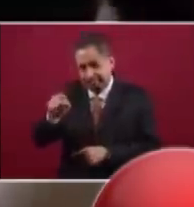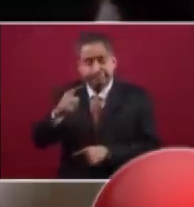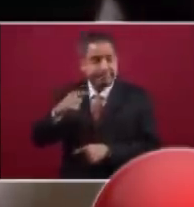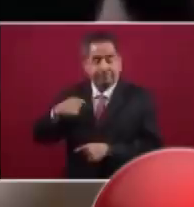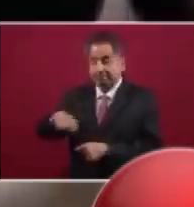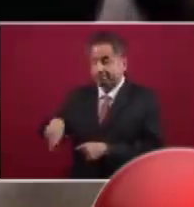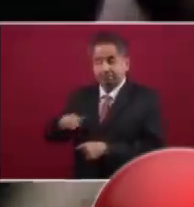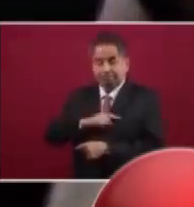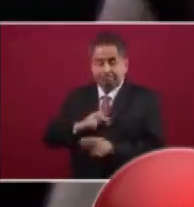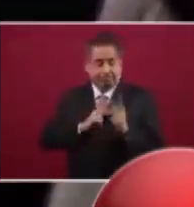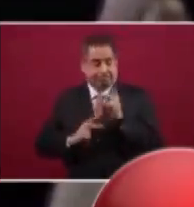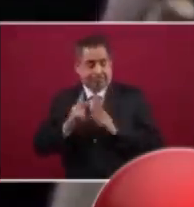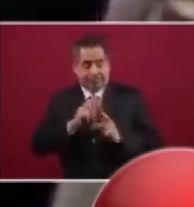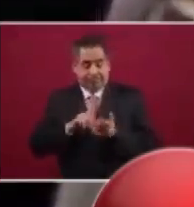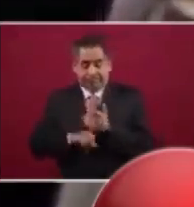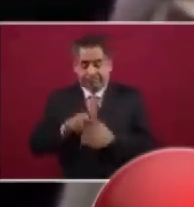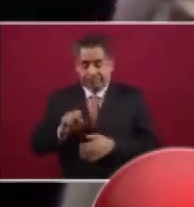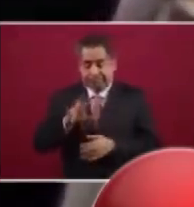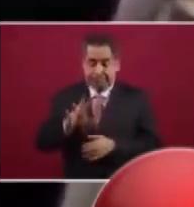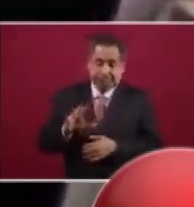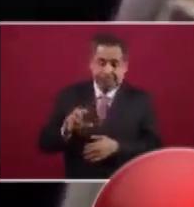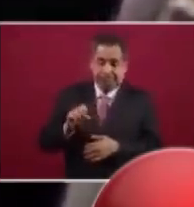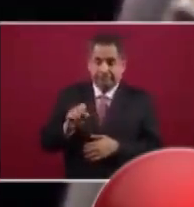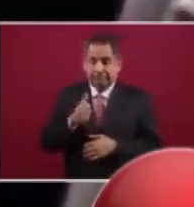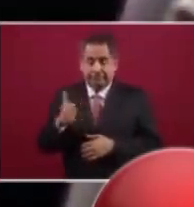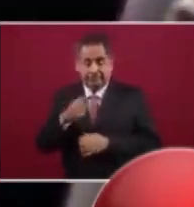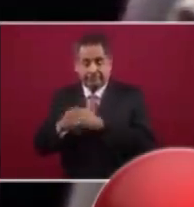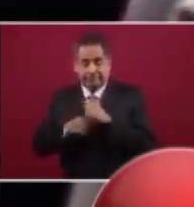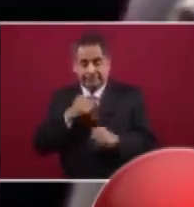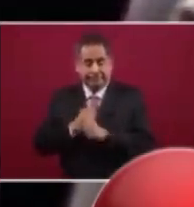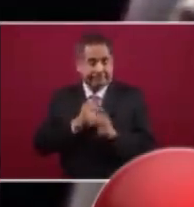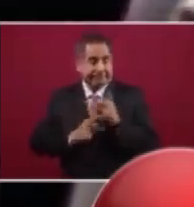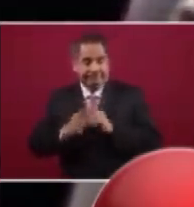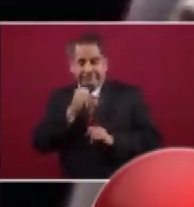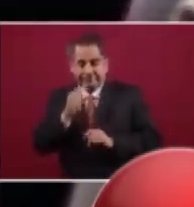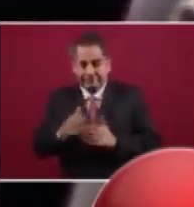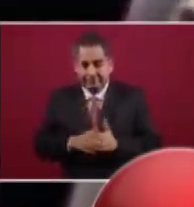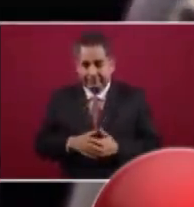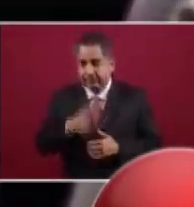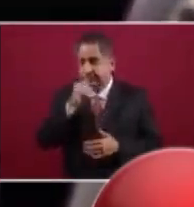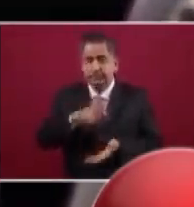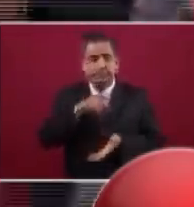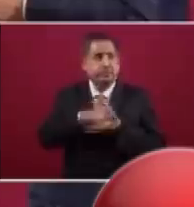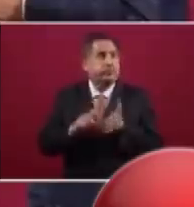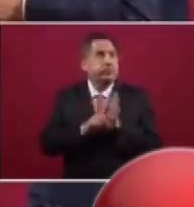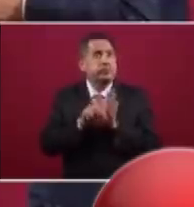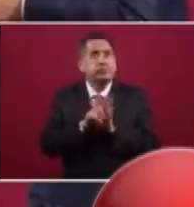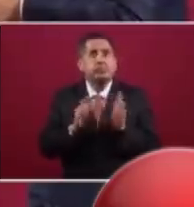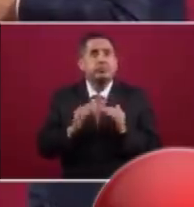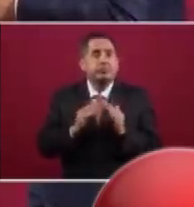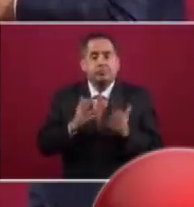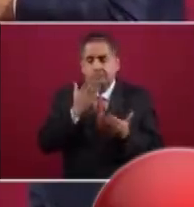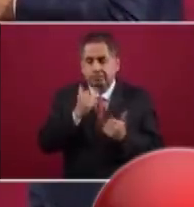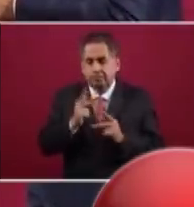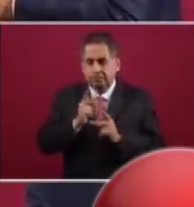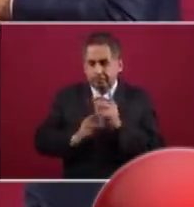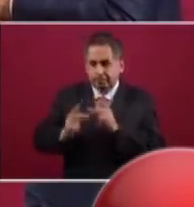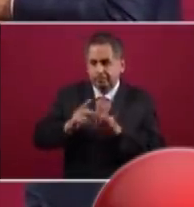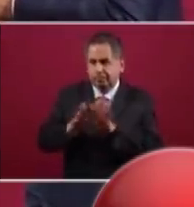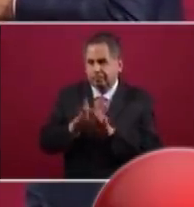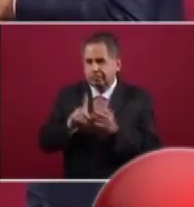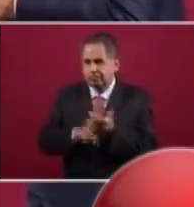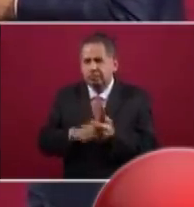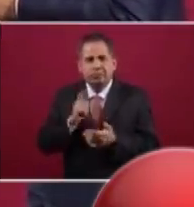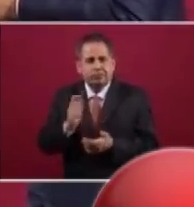nadie que tenga 65, 66, 67 años puede comprar un departamento. No tiene un crédito, no es sujeto de